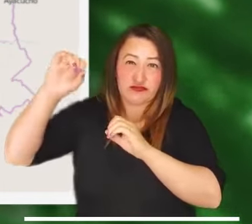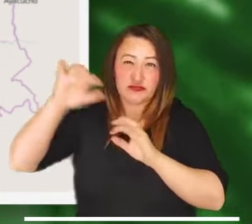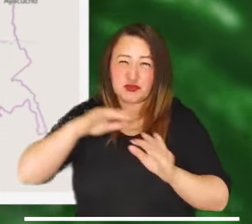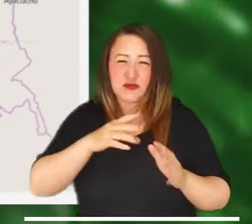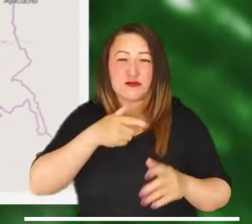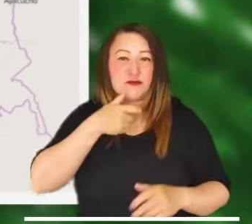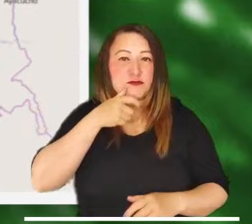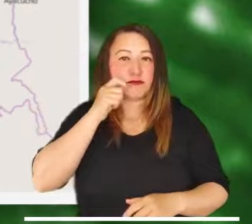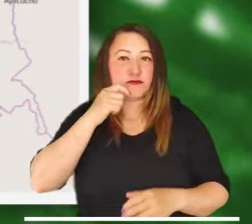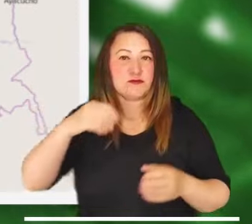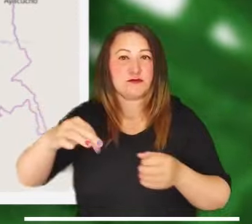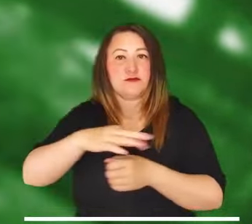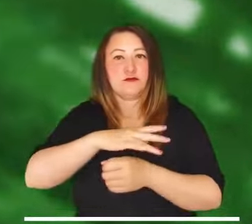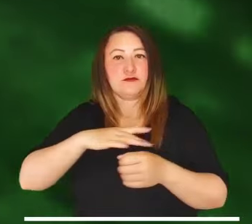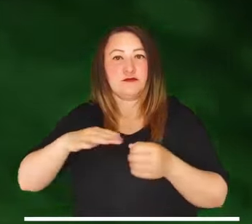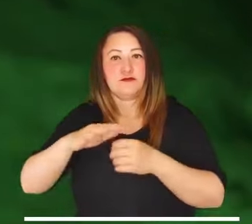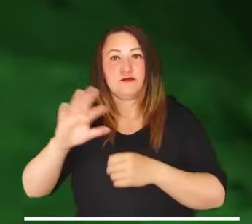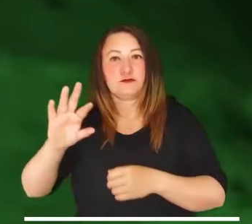Amazonía.